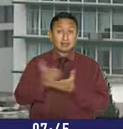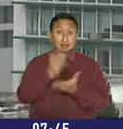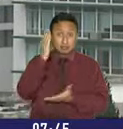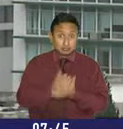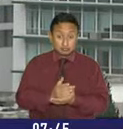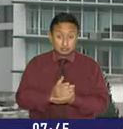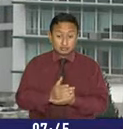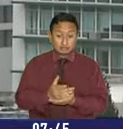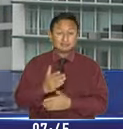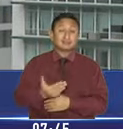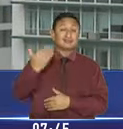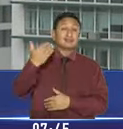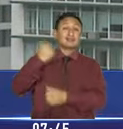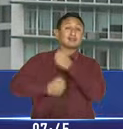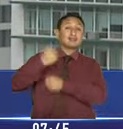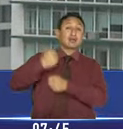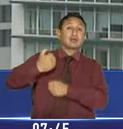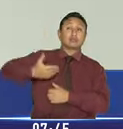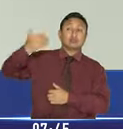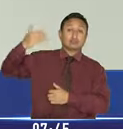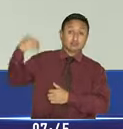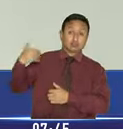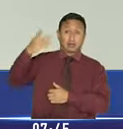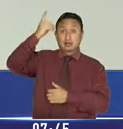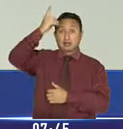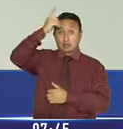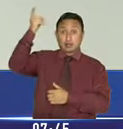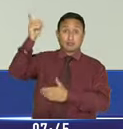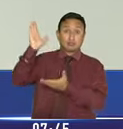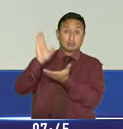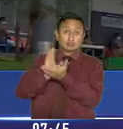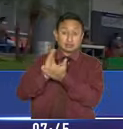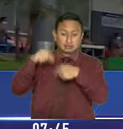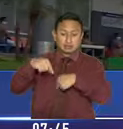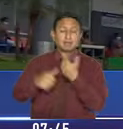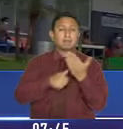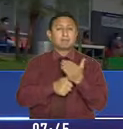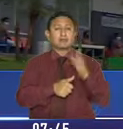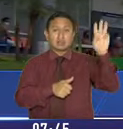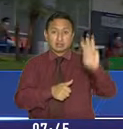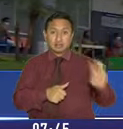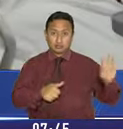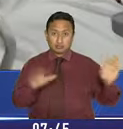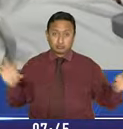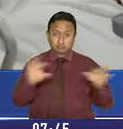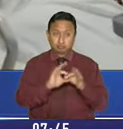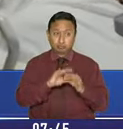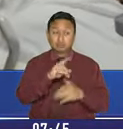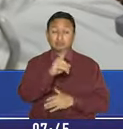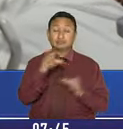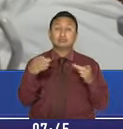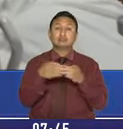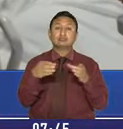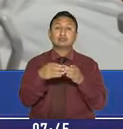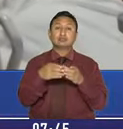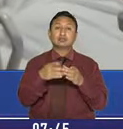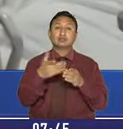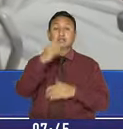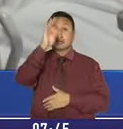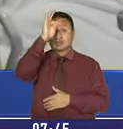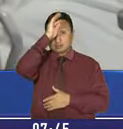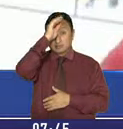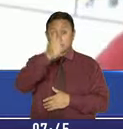Instituto Ecuatoriano de Seguridad Social y el Ministerio de Salud con la Asociación de Instituciones de Salud Privada. Según su